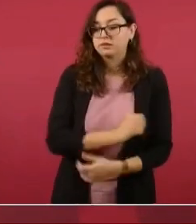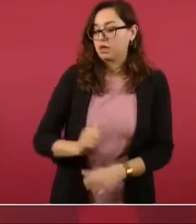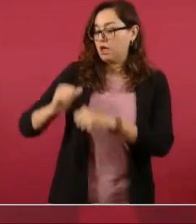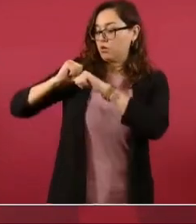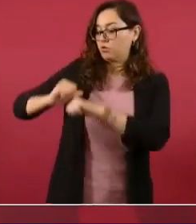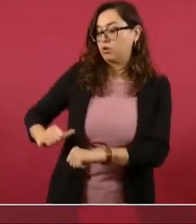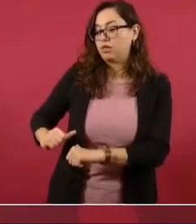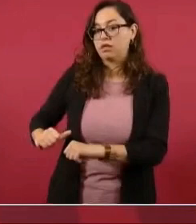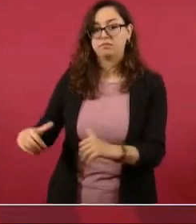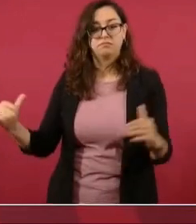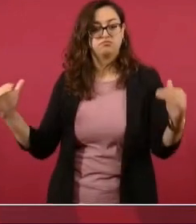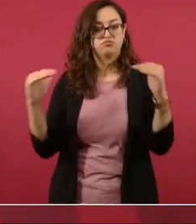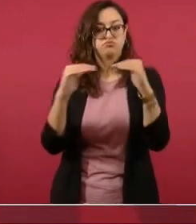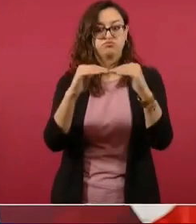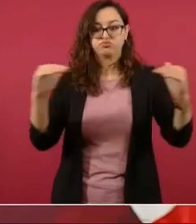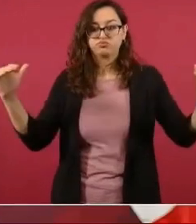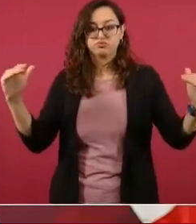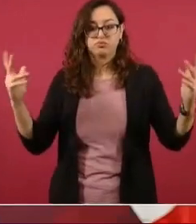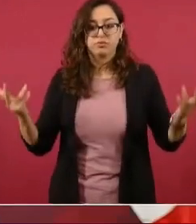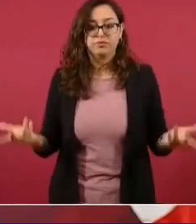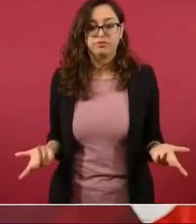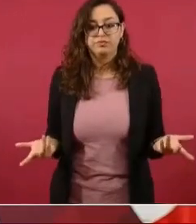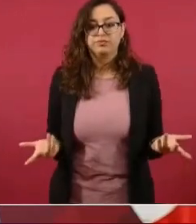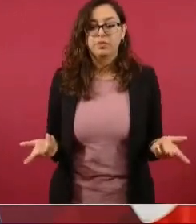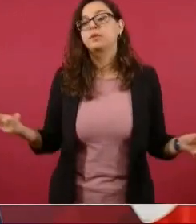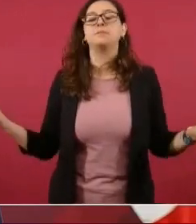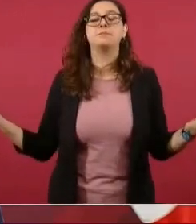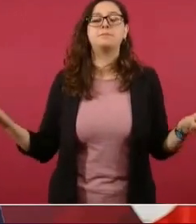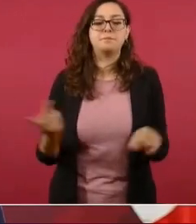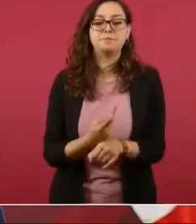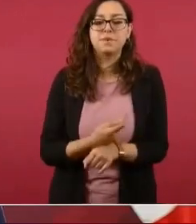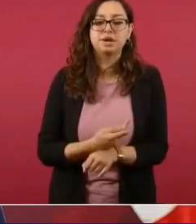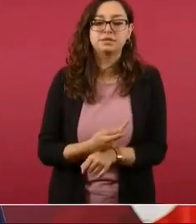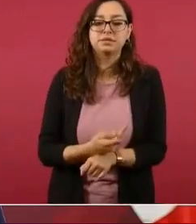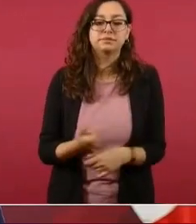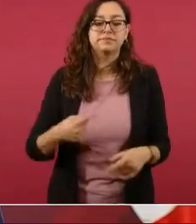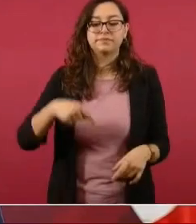por décadas, más de un siglo,